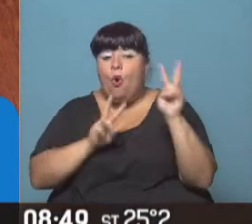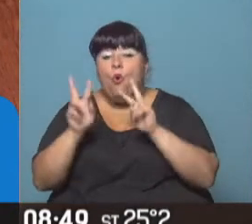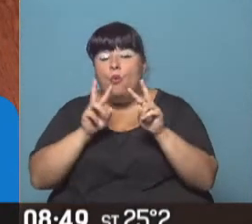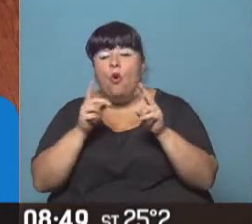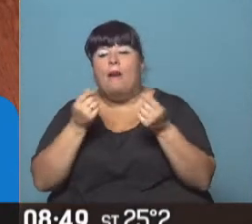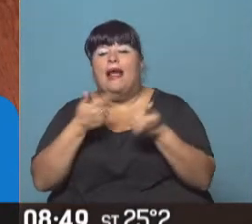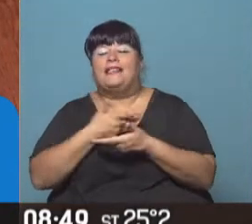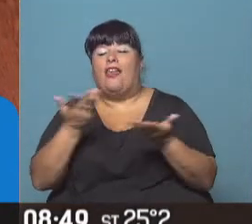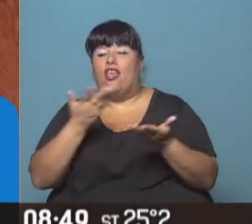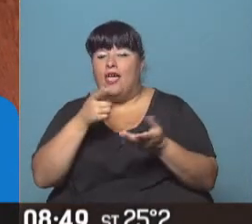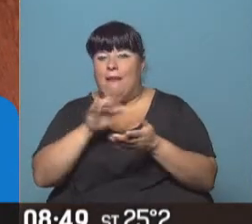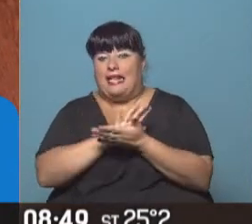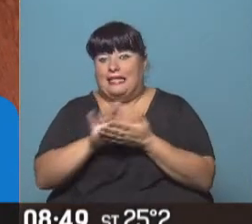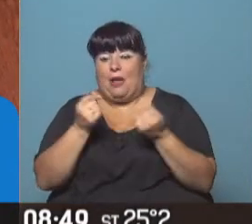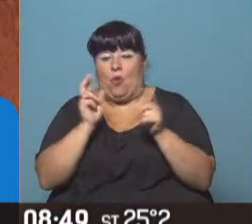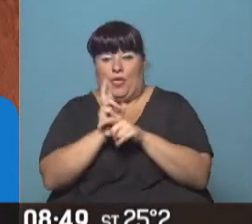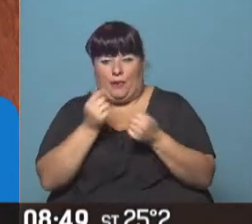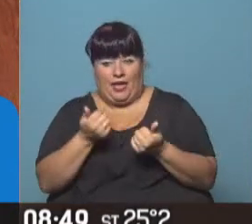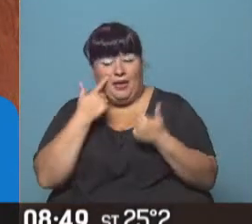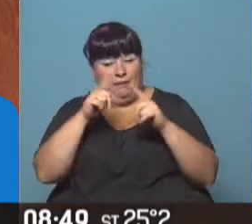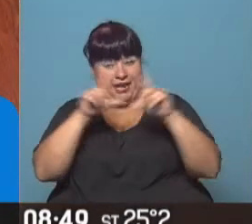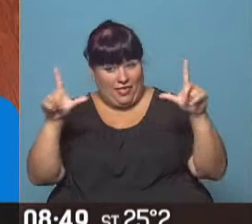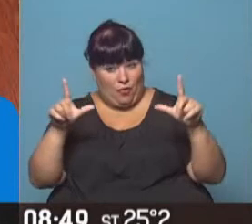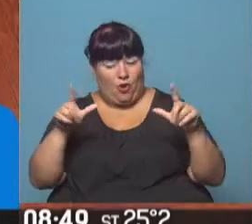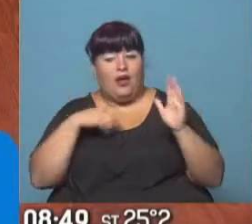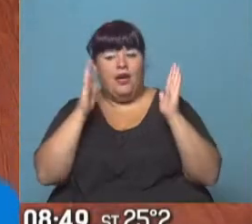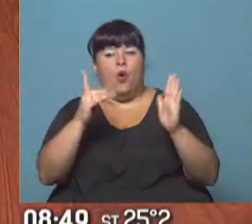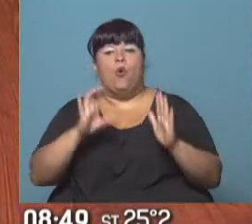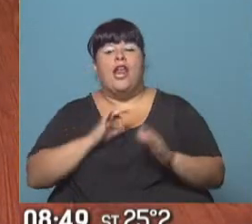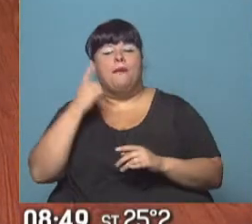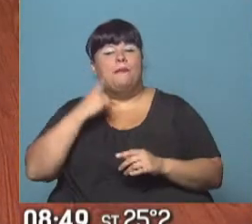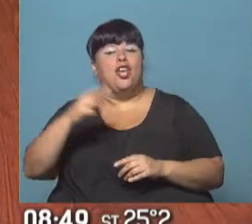cuentas públicas sanas para tener una moneda sana. Lo estamos viendo en el gráfico. Me detengo en un año,